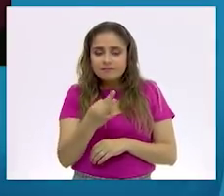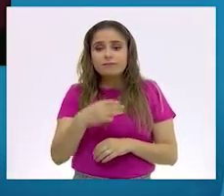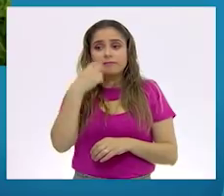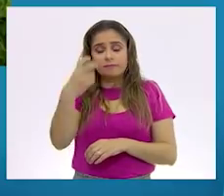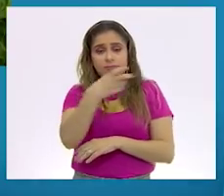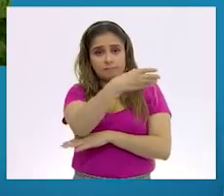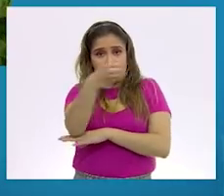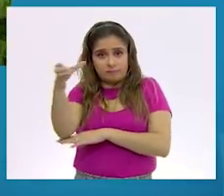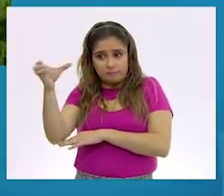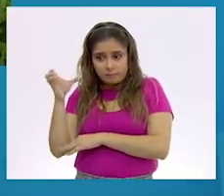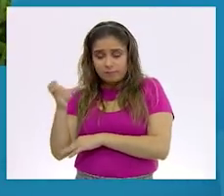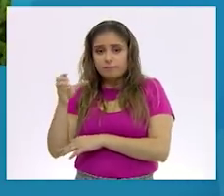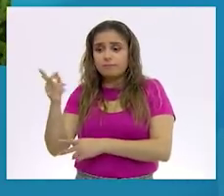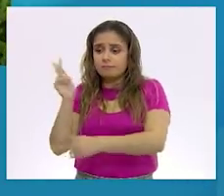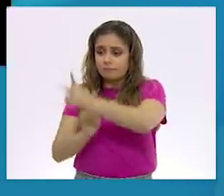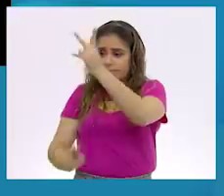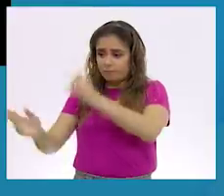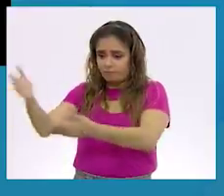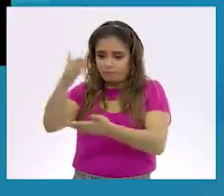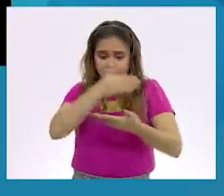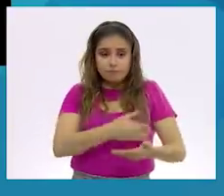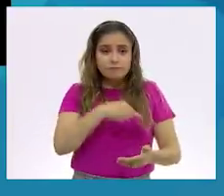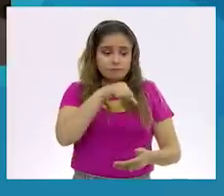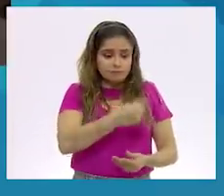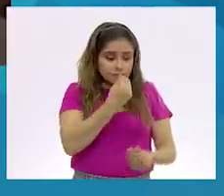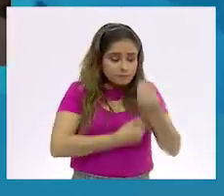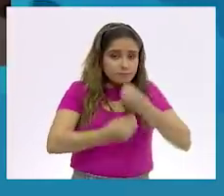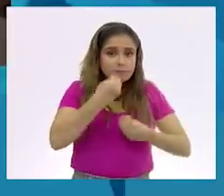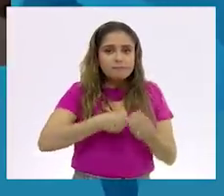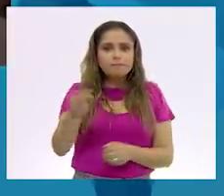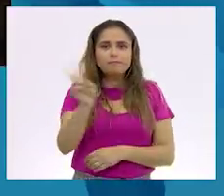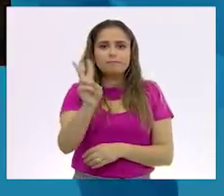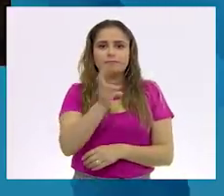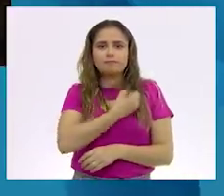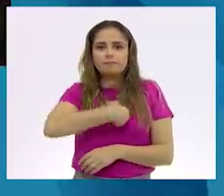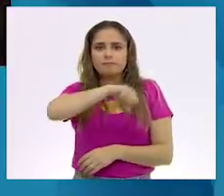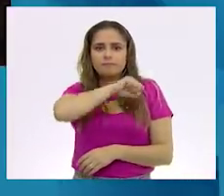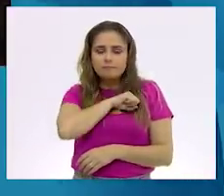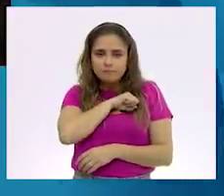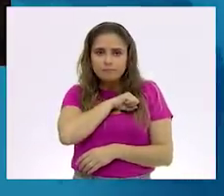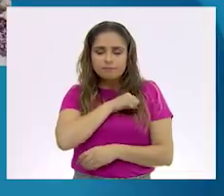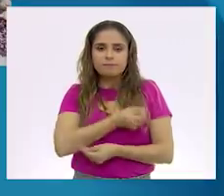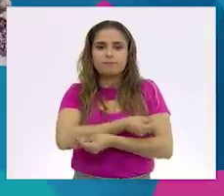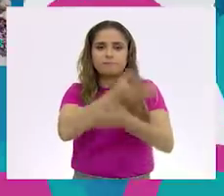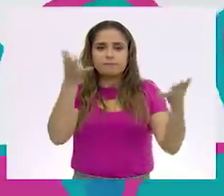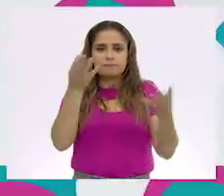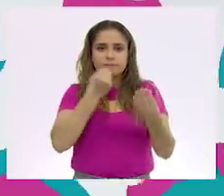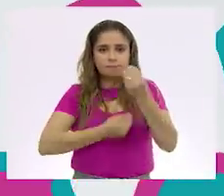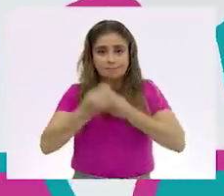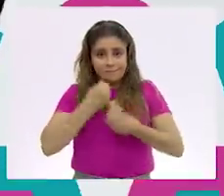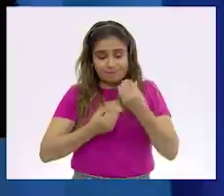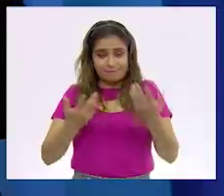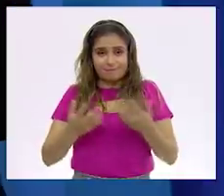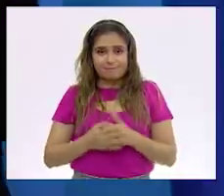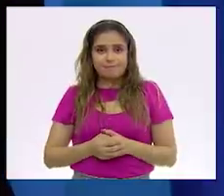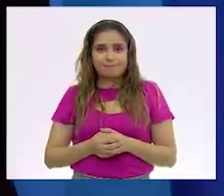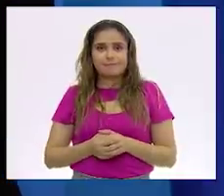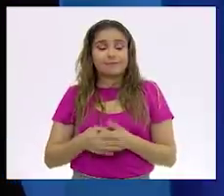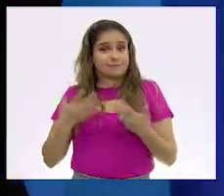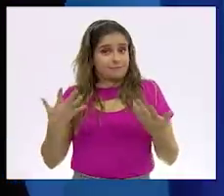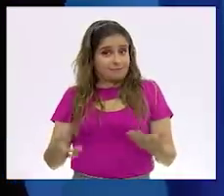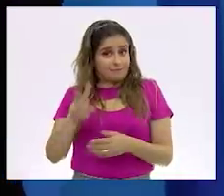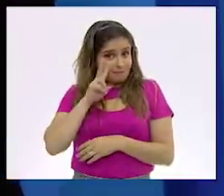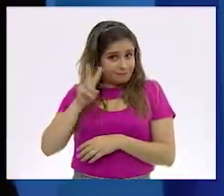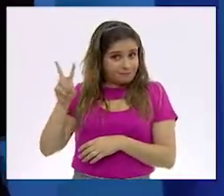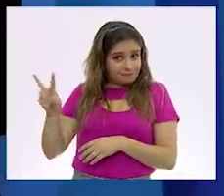agrícola nos proporciona una alimentación sana y balanceada, además, una soberanía alimentaria. Como pudiste